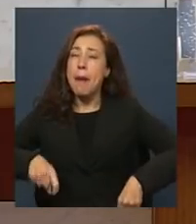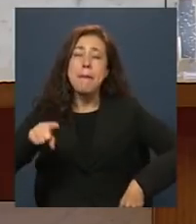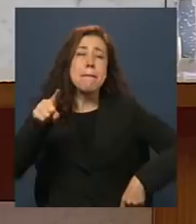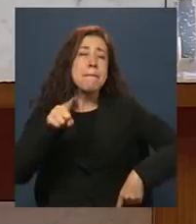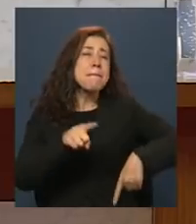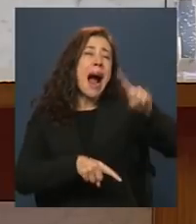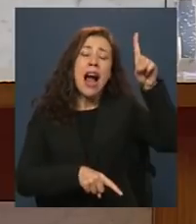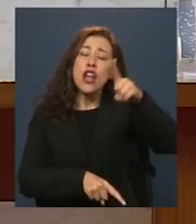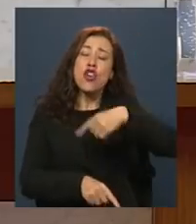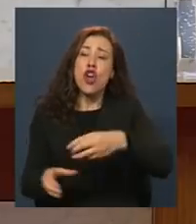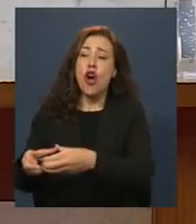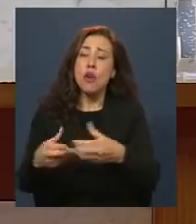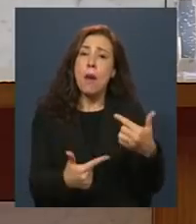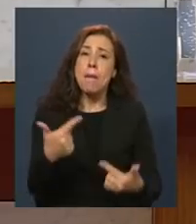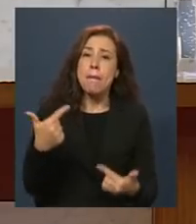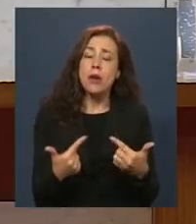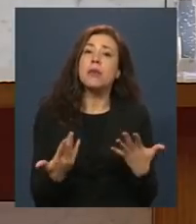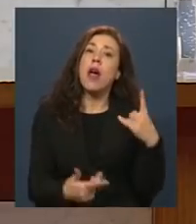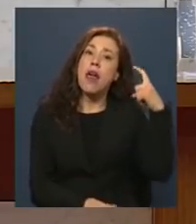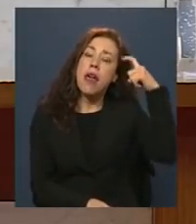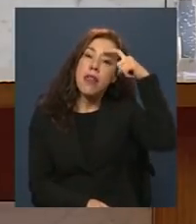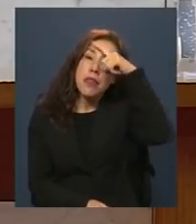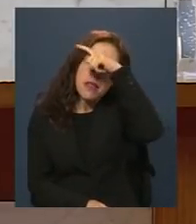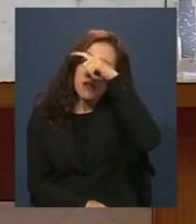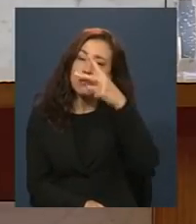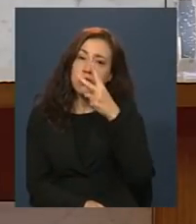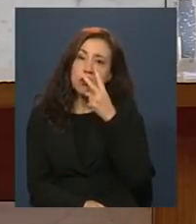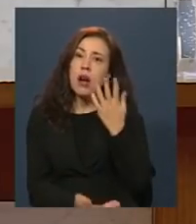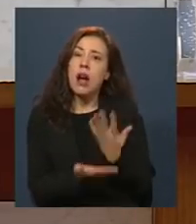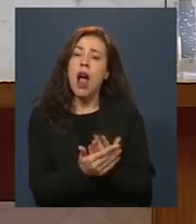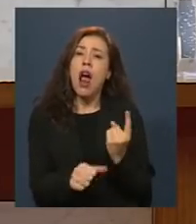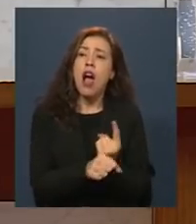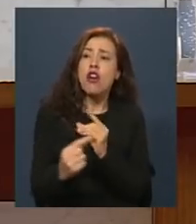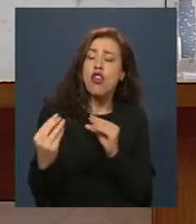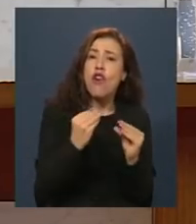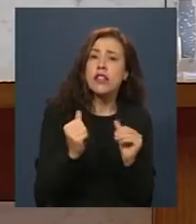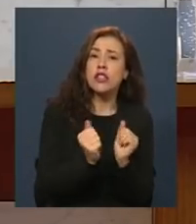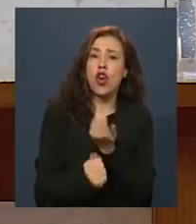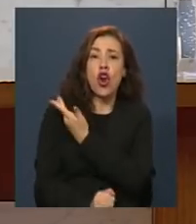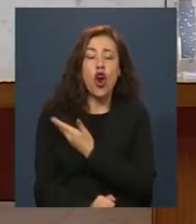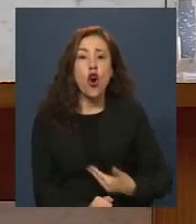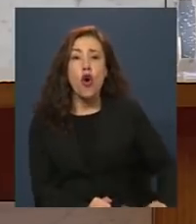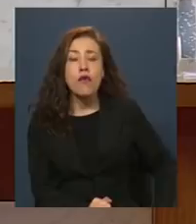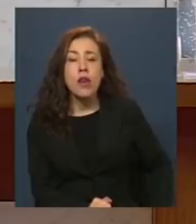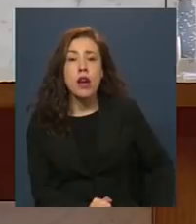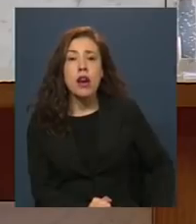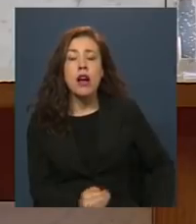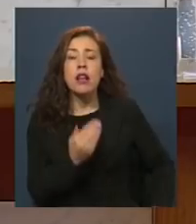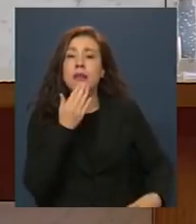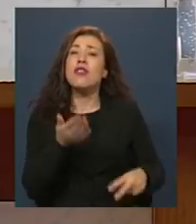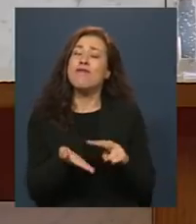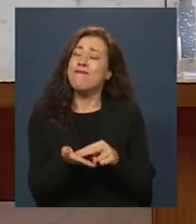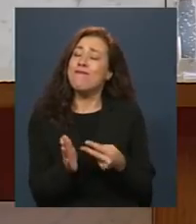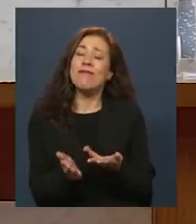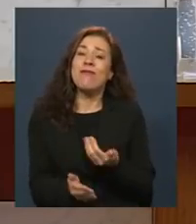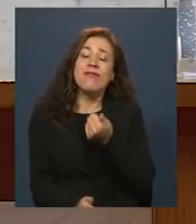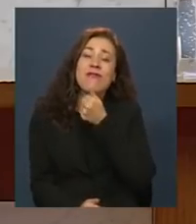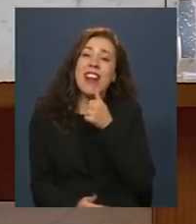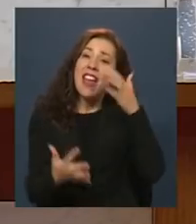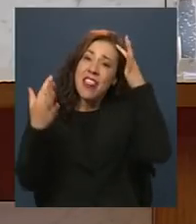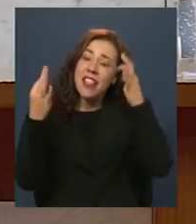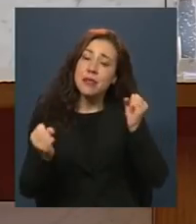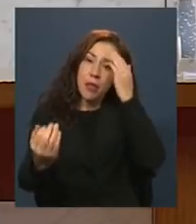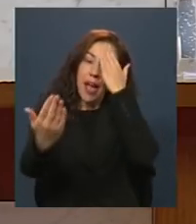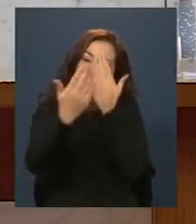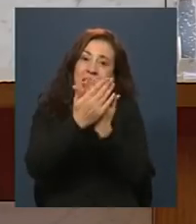arco político, tras las dificultades encontradas en el diálogo con el Ejecutivo y las insuficientes medidas adoptadas para